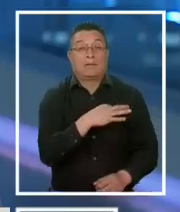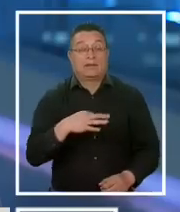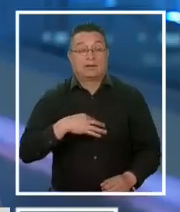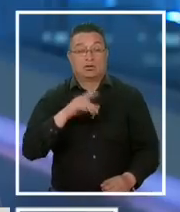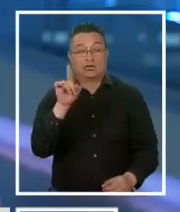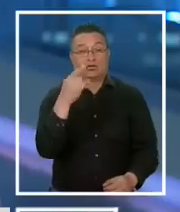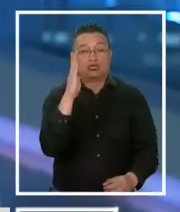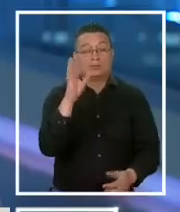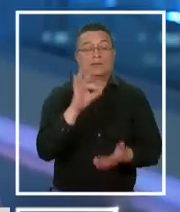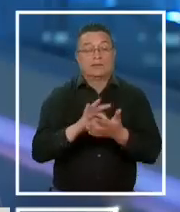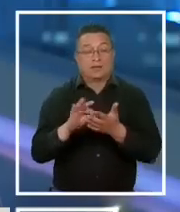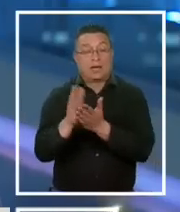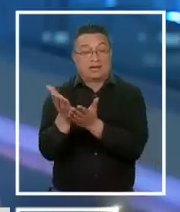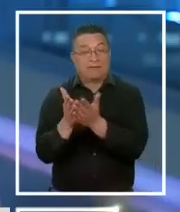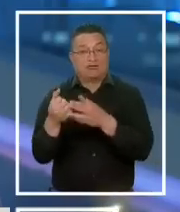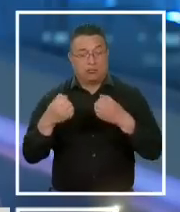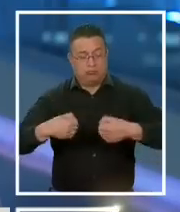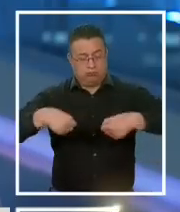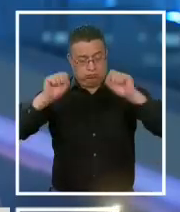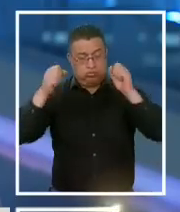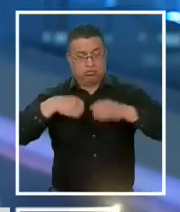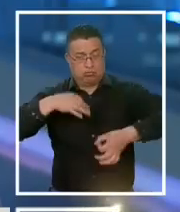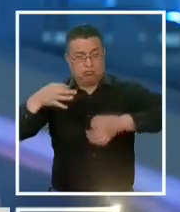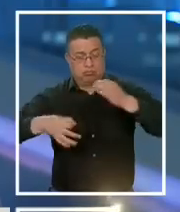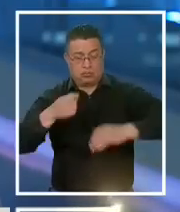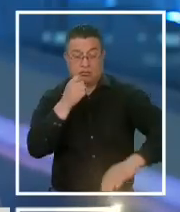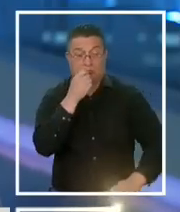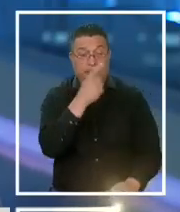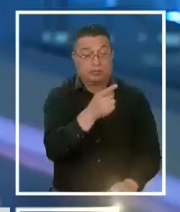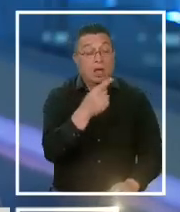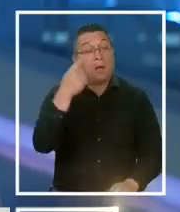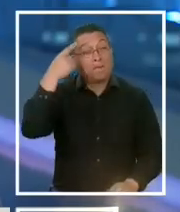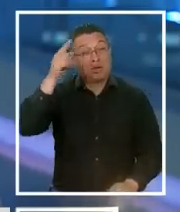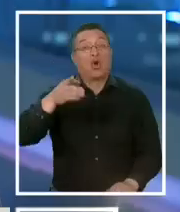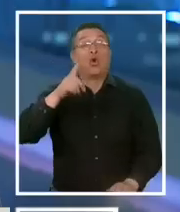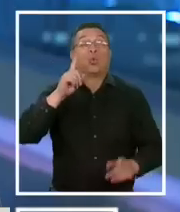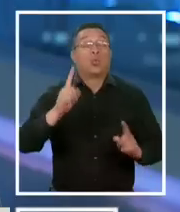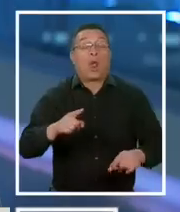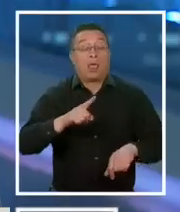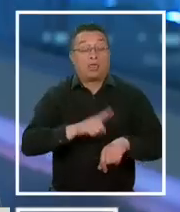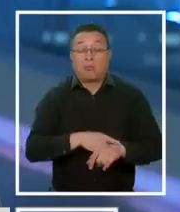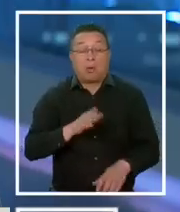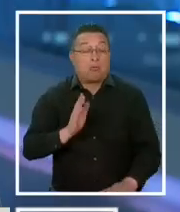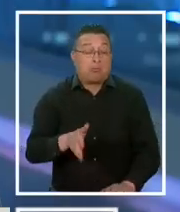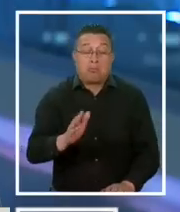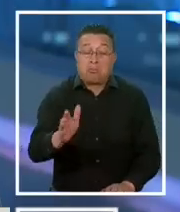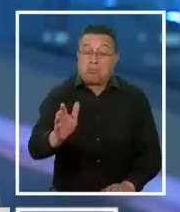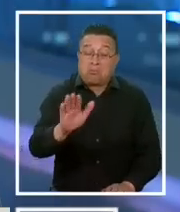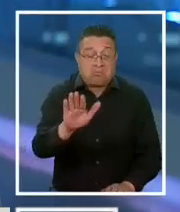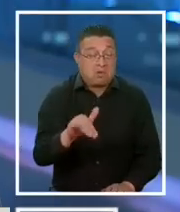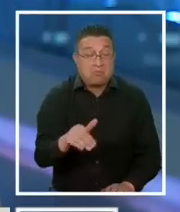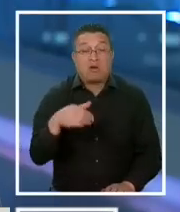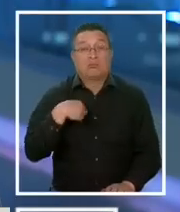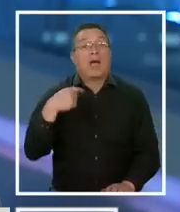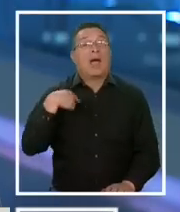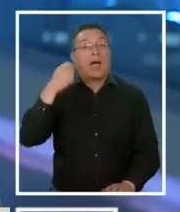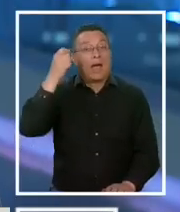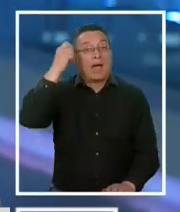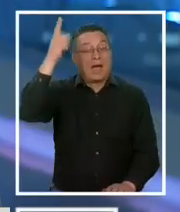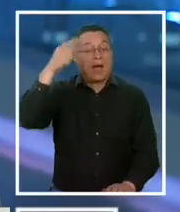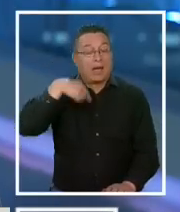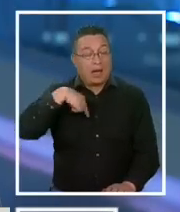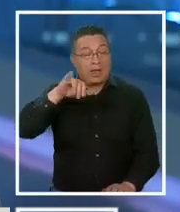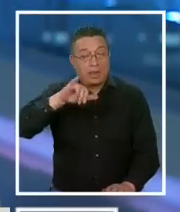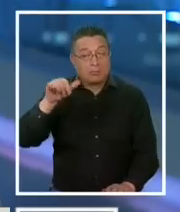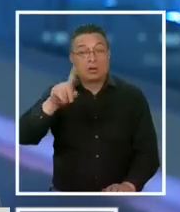subsecretaría y el servicio que ganamos en la corte pero que a pesar de ello se sigue manteniendo en el tiempo y te digo más supimos que se